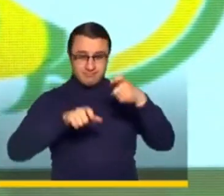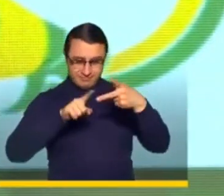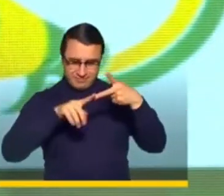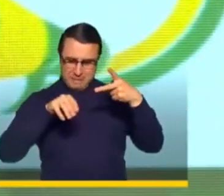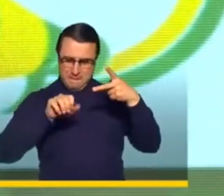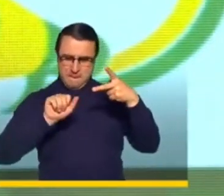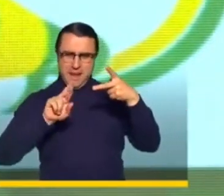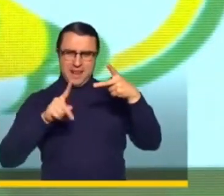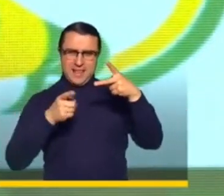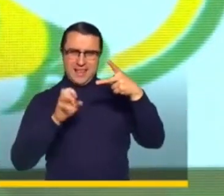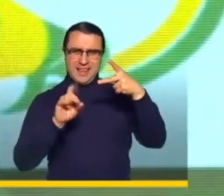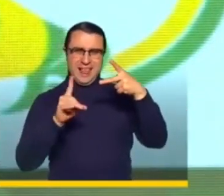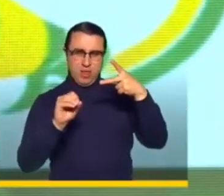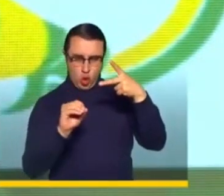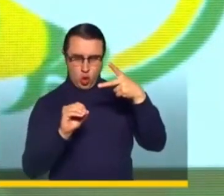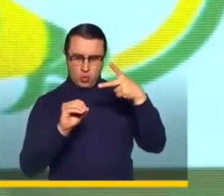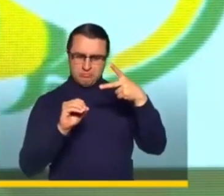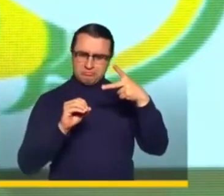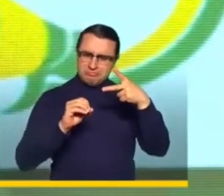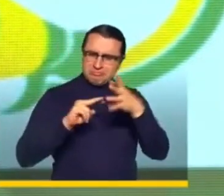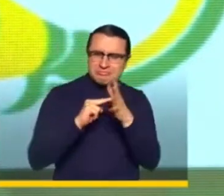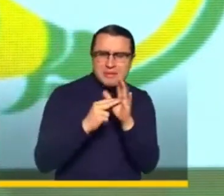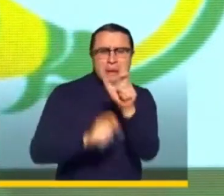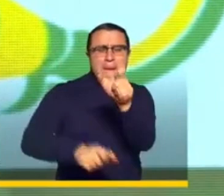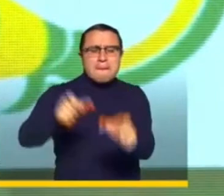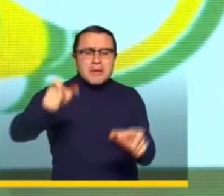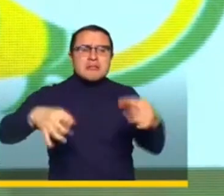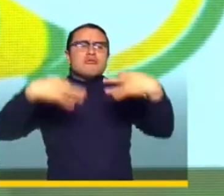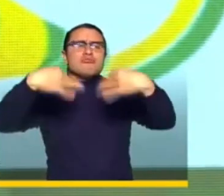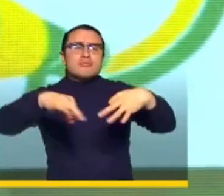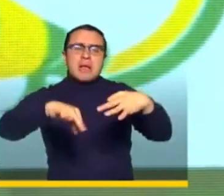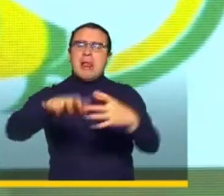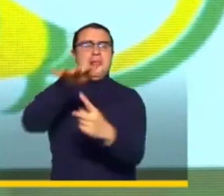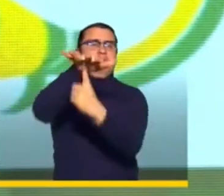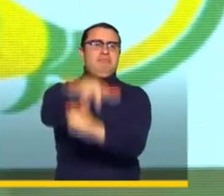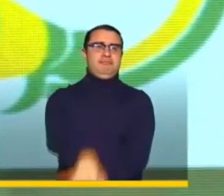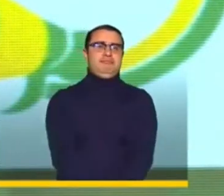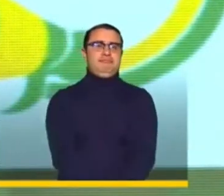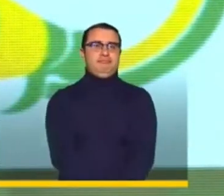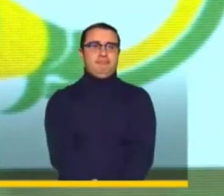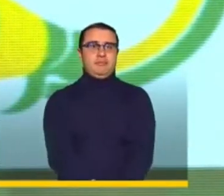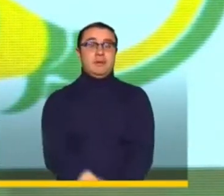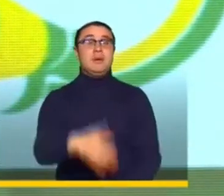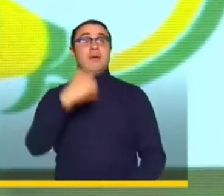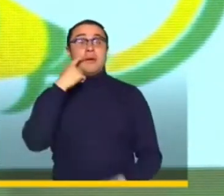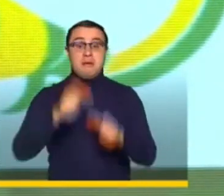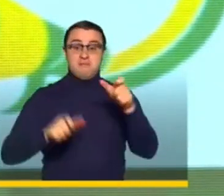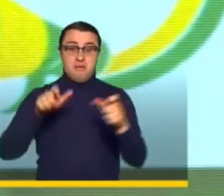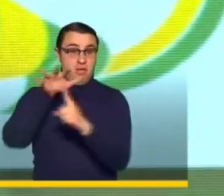se divide la palabra, la gente, entre marginados y poderosos,